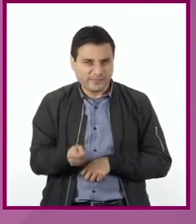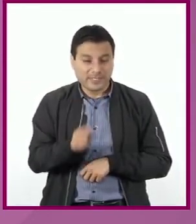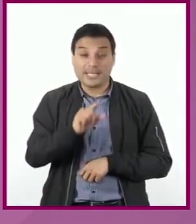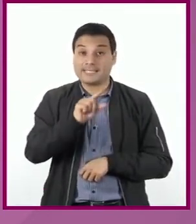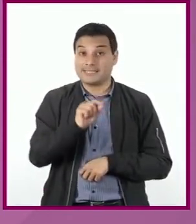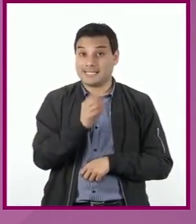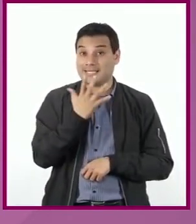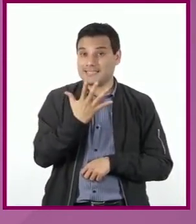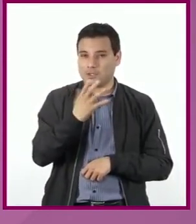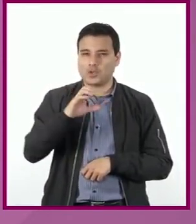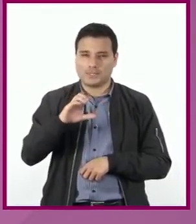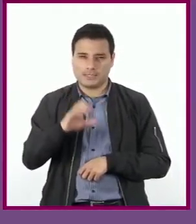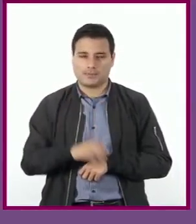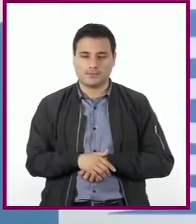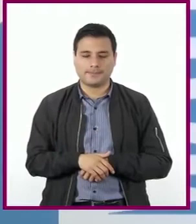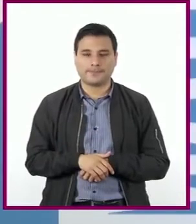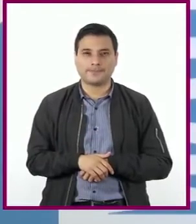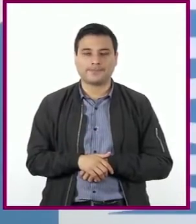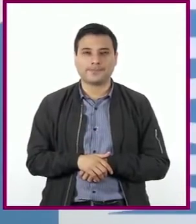75 centésimas.